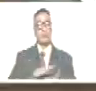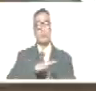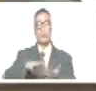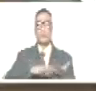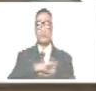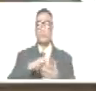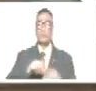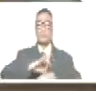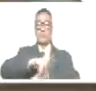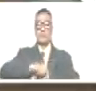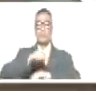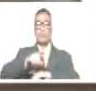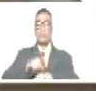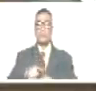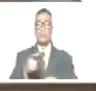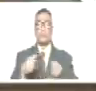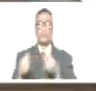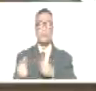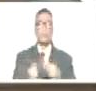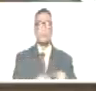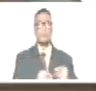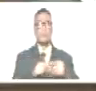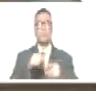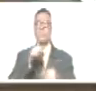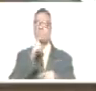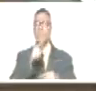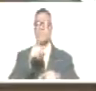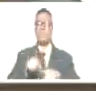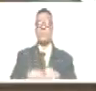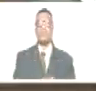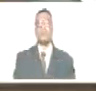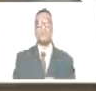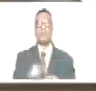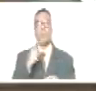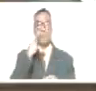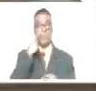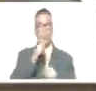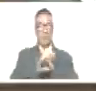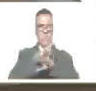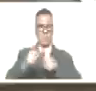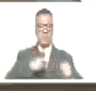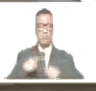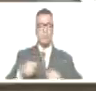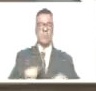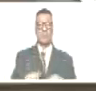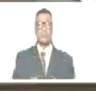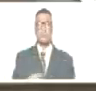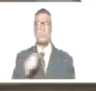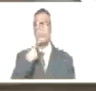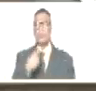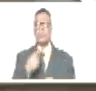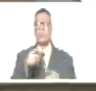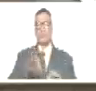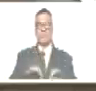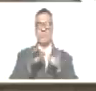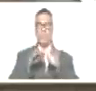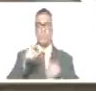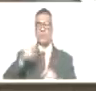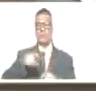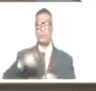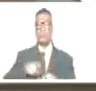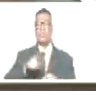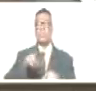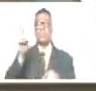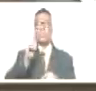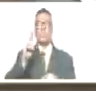administrativa y malversación de fondos, en clara acción lesiva de los intereses y necesidades de la República y